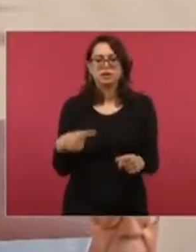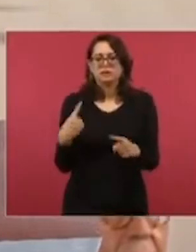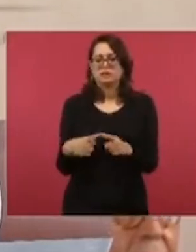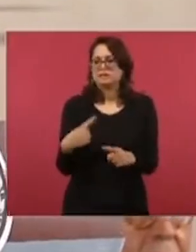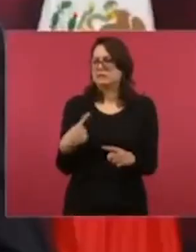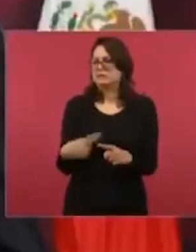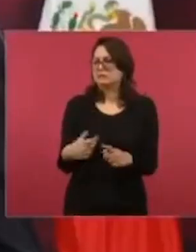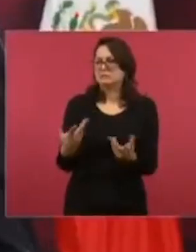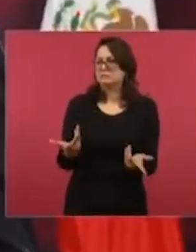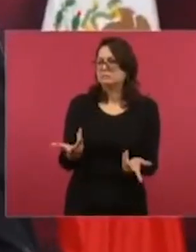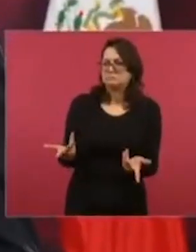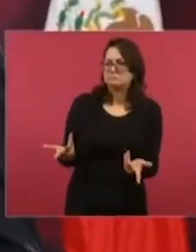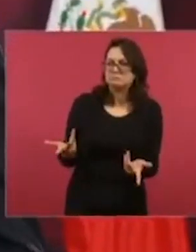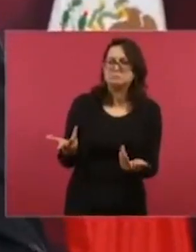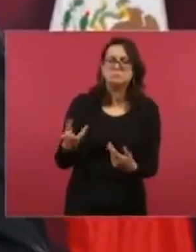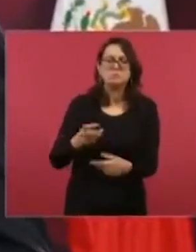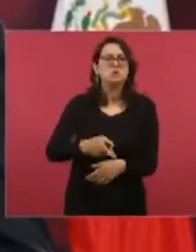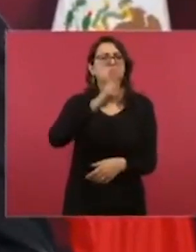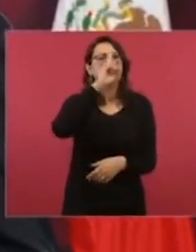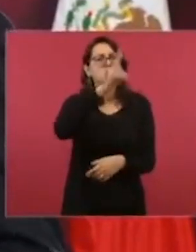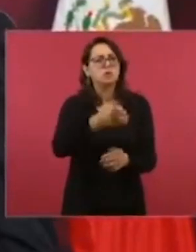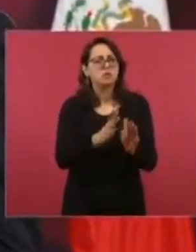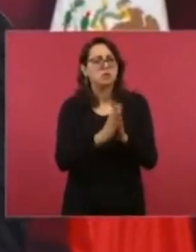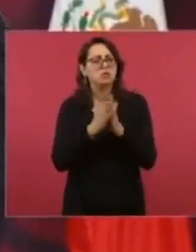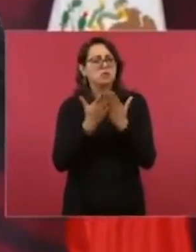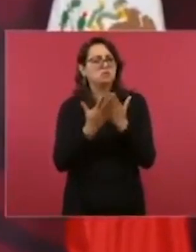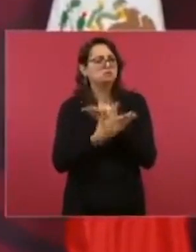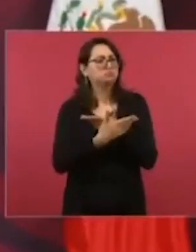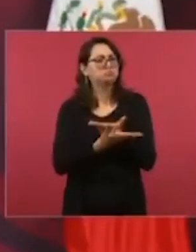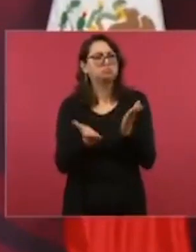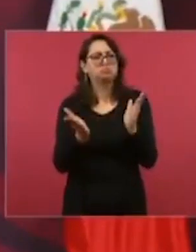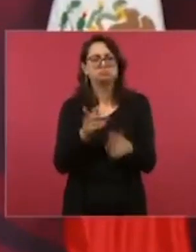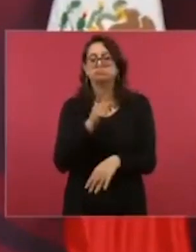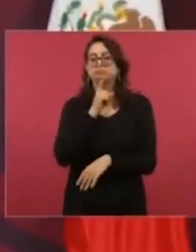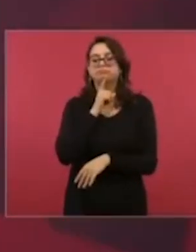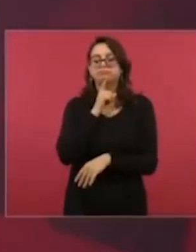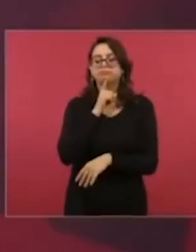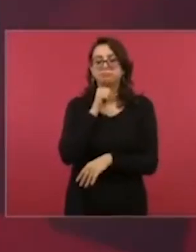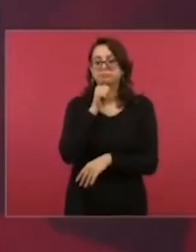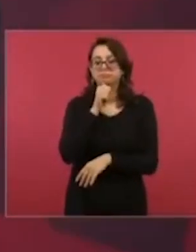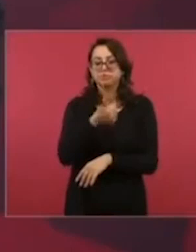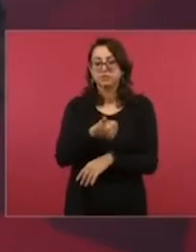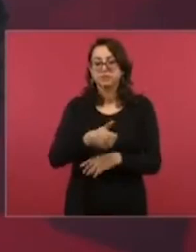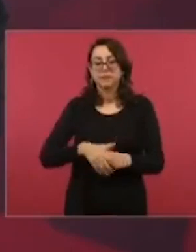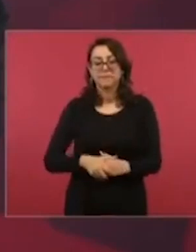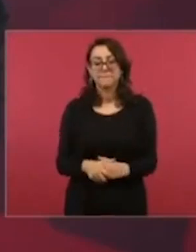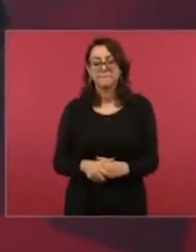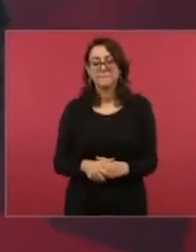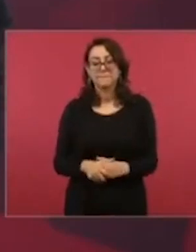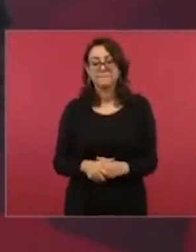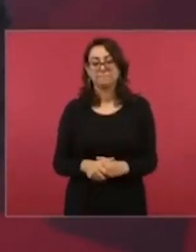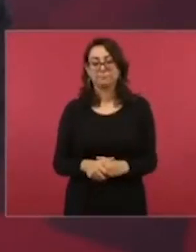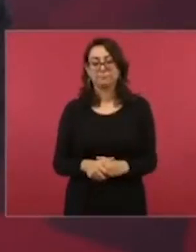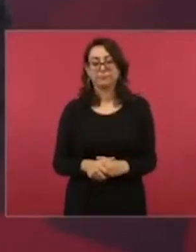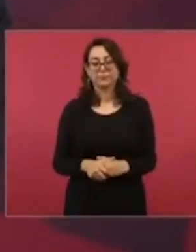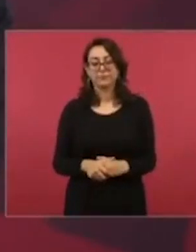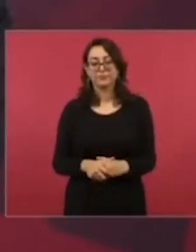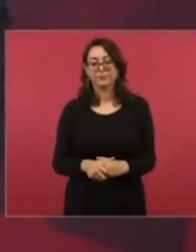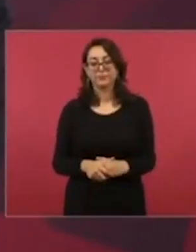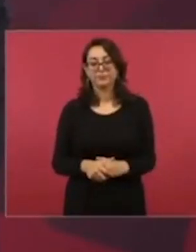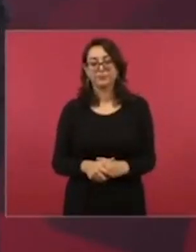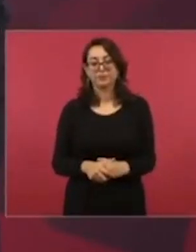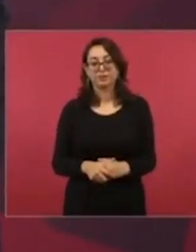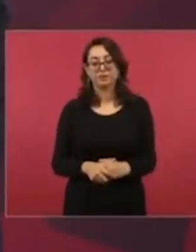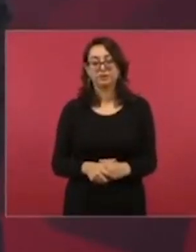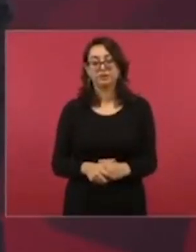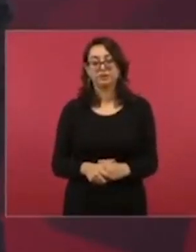el inicio a clases el día 28 de agosto. Es el regreso a clases, ese día es el regreso a clases, van a estar ya los libros. No hay